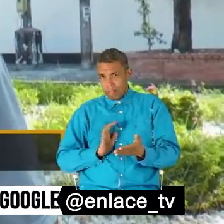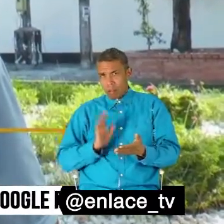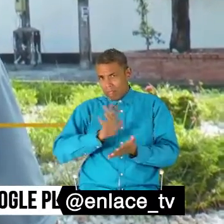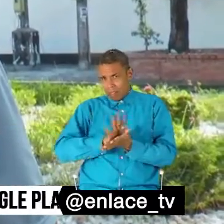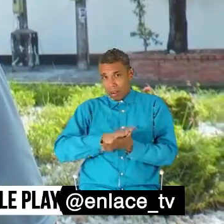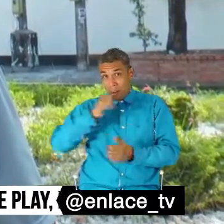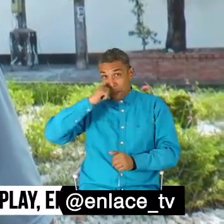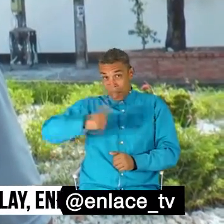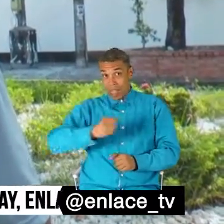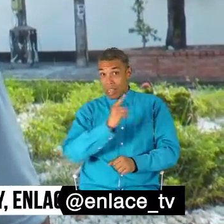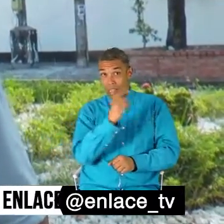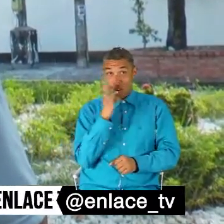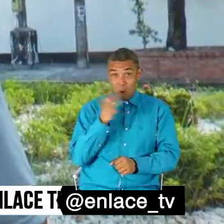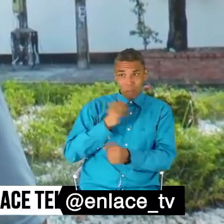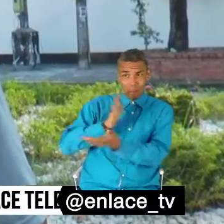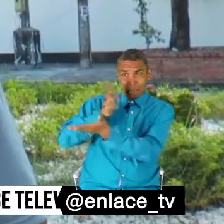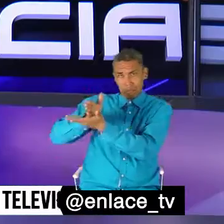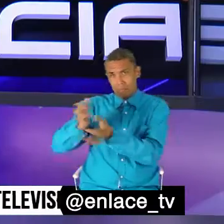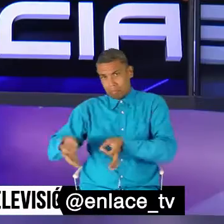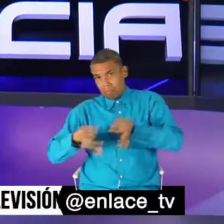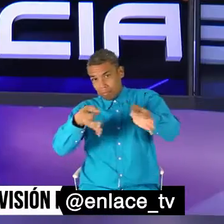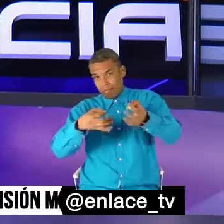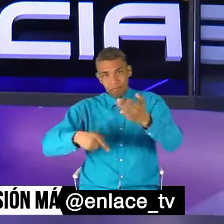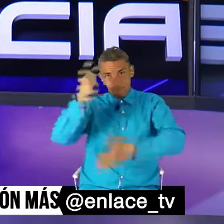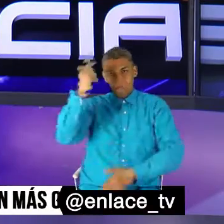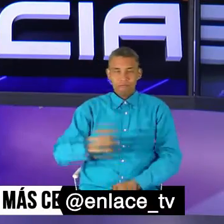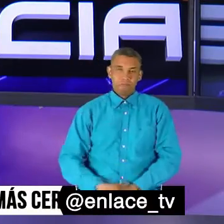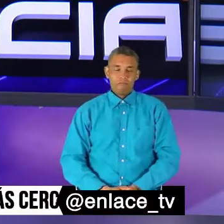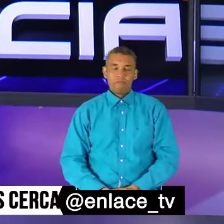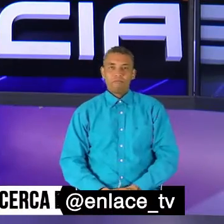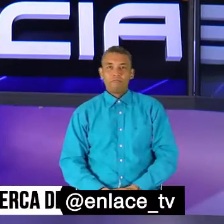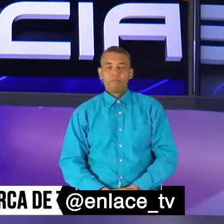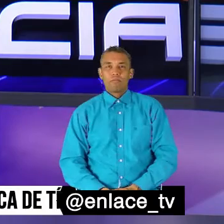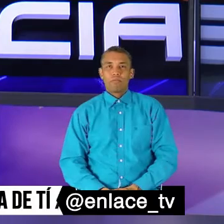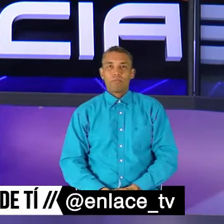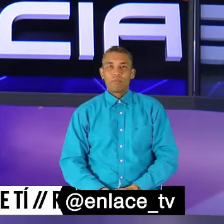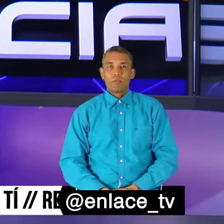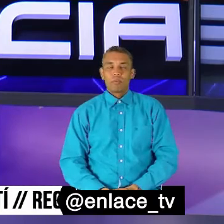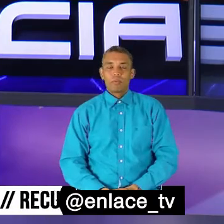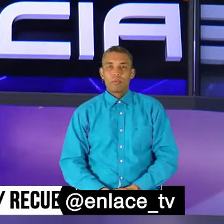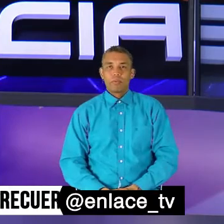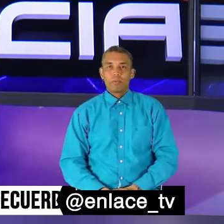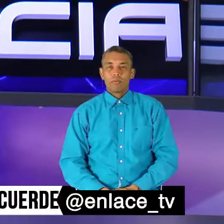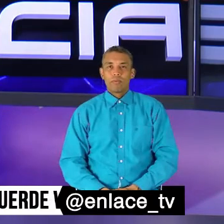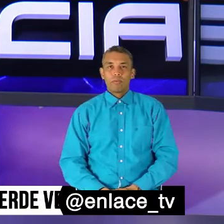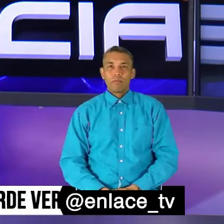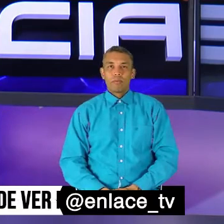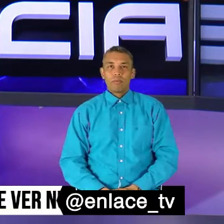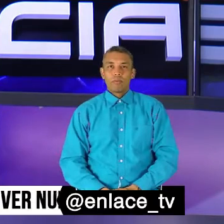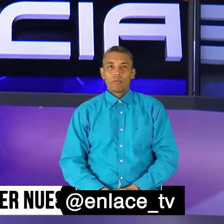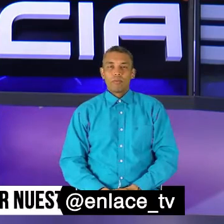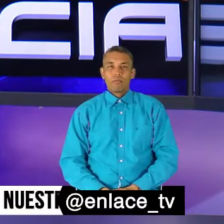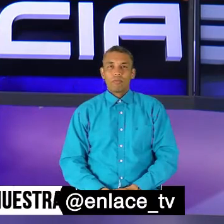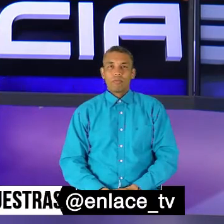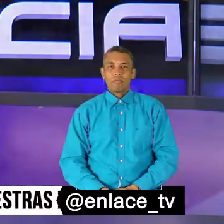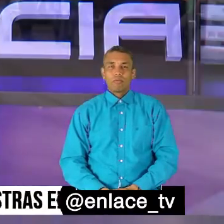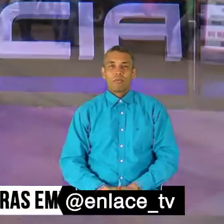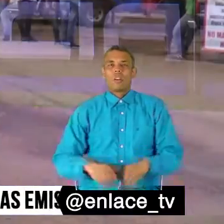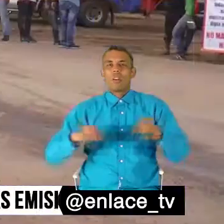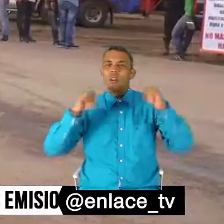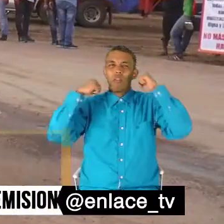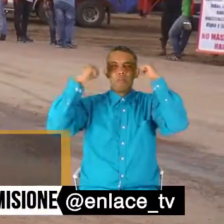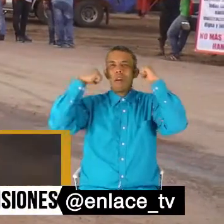podrá retirar los resultados. Sí, señora. Mucha atención, que a esta hora se adelanta protesta de camioneros en la